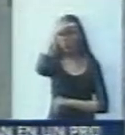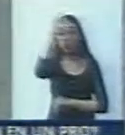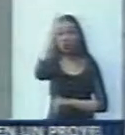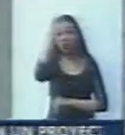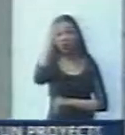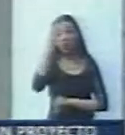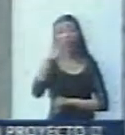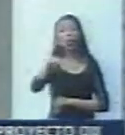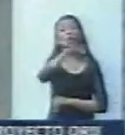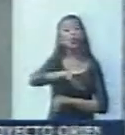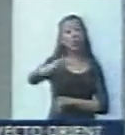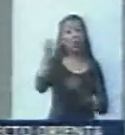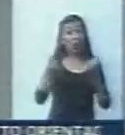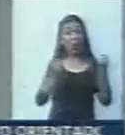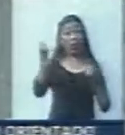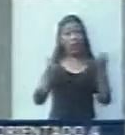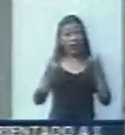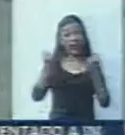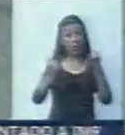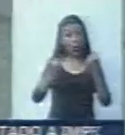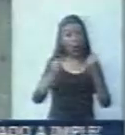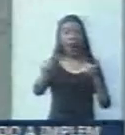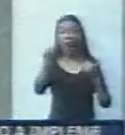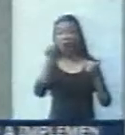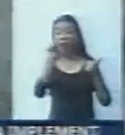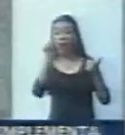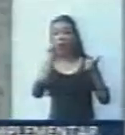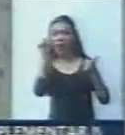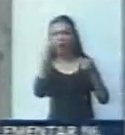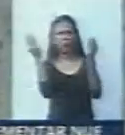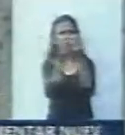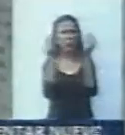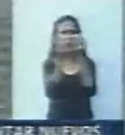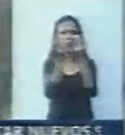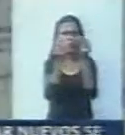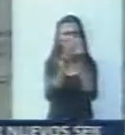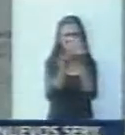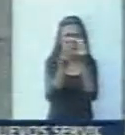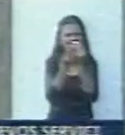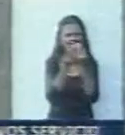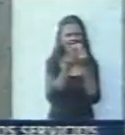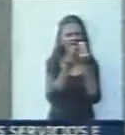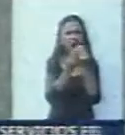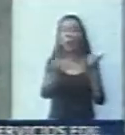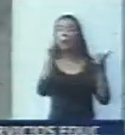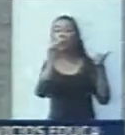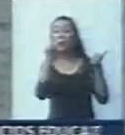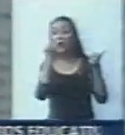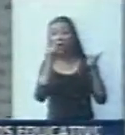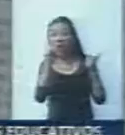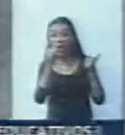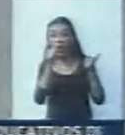en su negocio y fue decomisada la mayor cantidad de bebida que tenía, porque ponía en riesgo la juventud, a mi